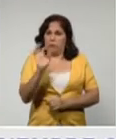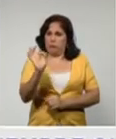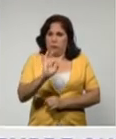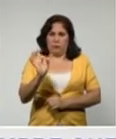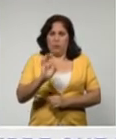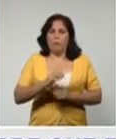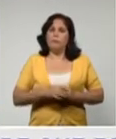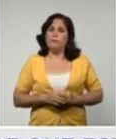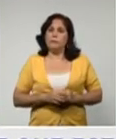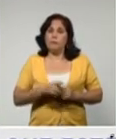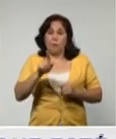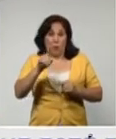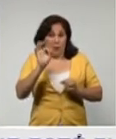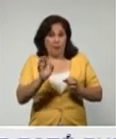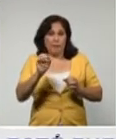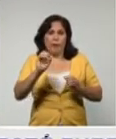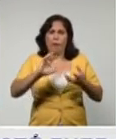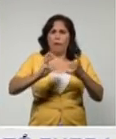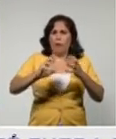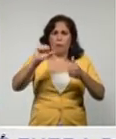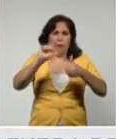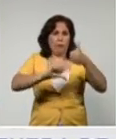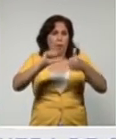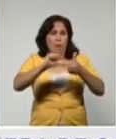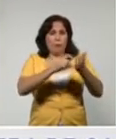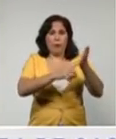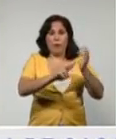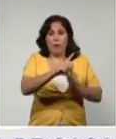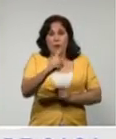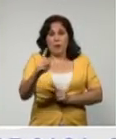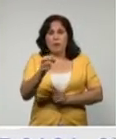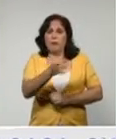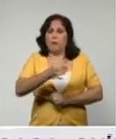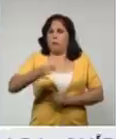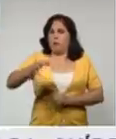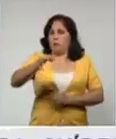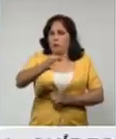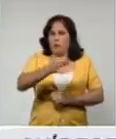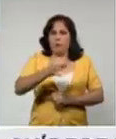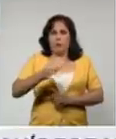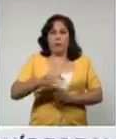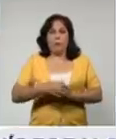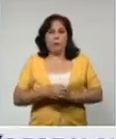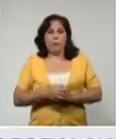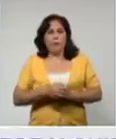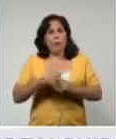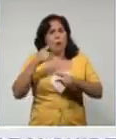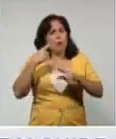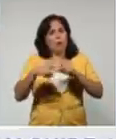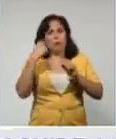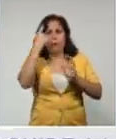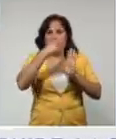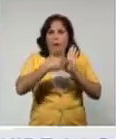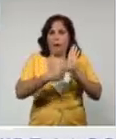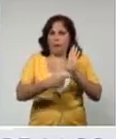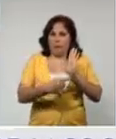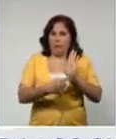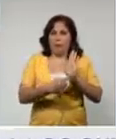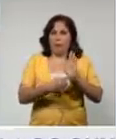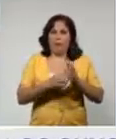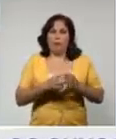Con este comportamiento, por provincias, por municipios y por las demás características, de